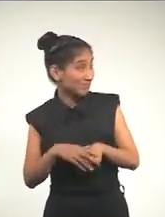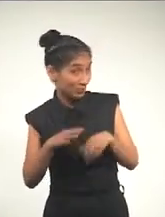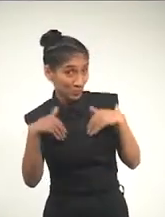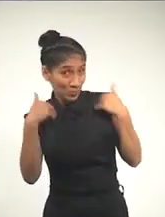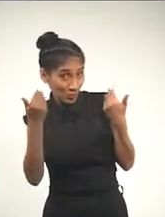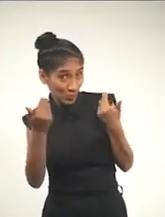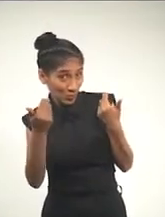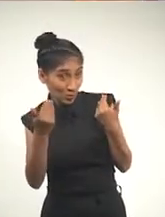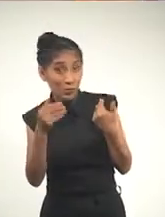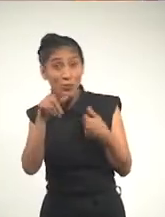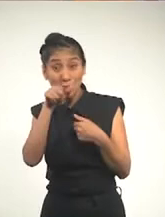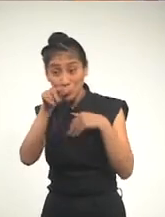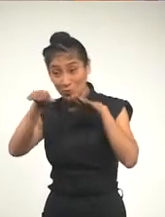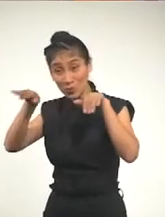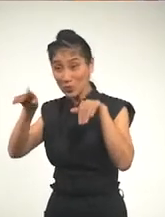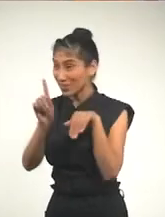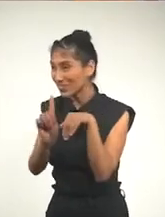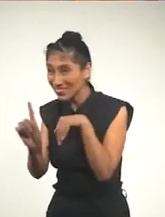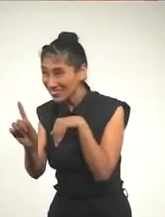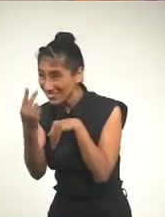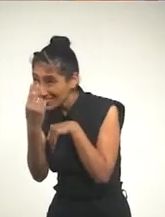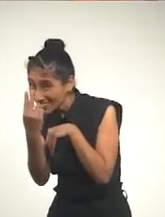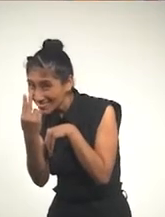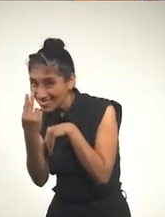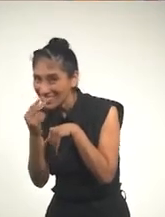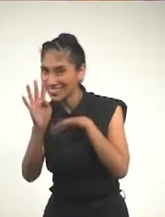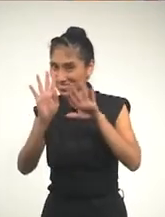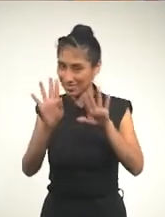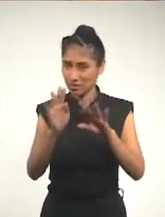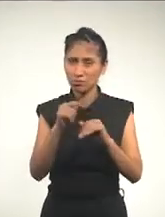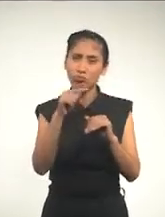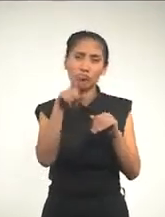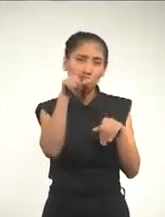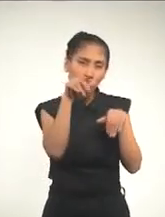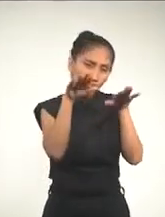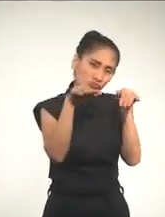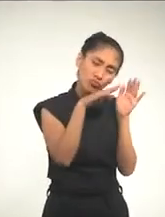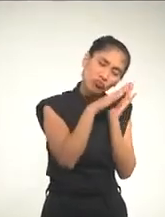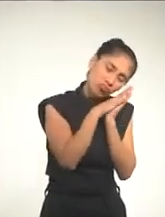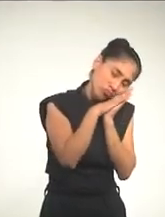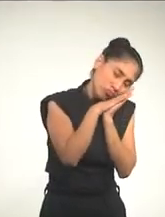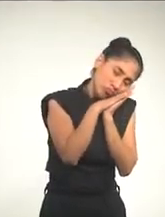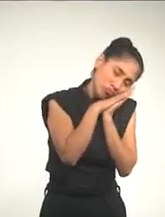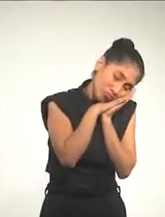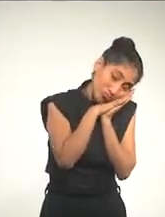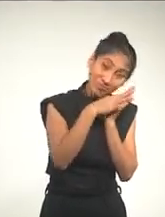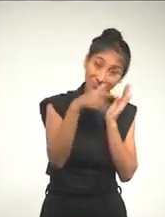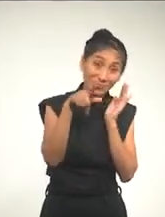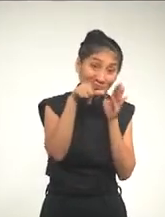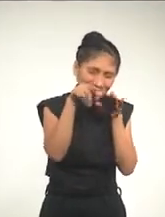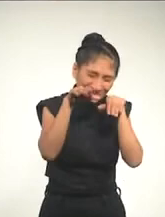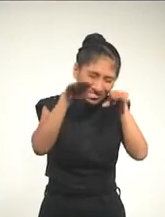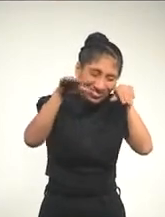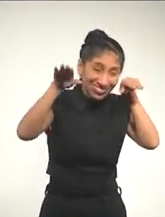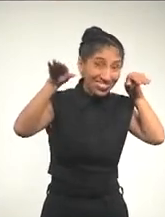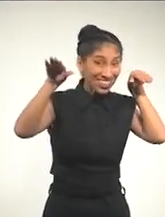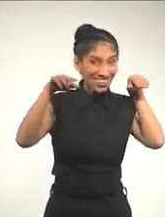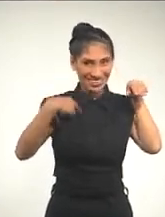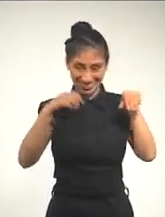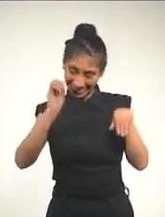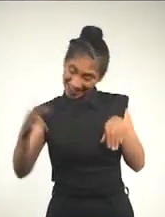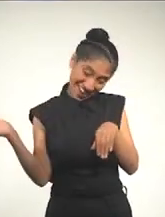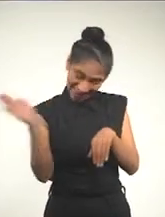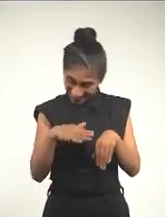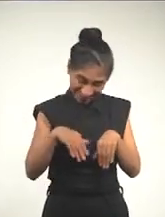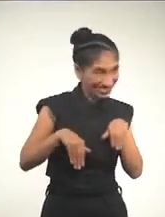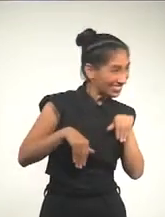Martina, ¿puedo conocer a Pichoncito? Ahora está durmiendo, pero ni bien se despierte, te